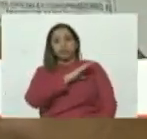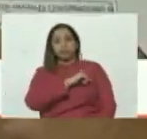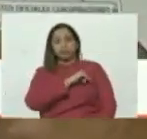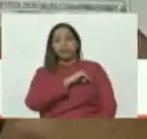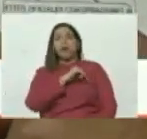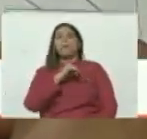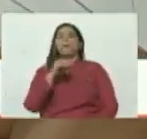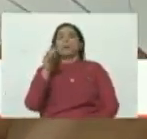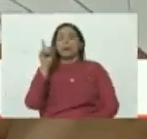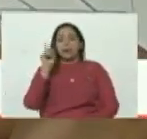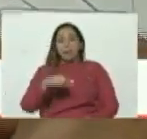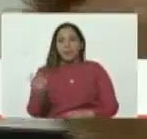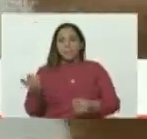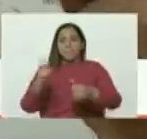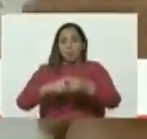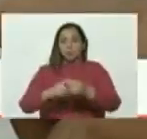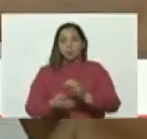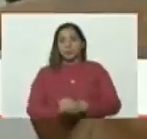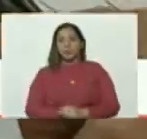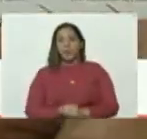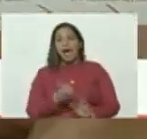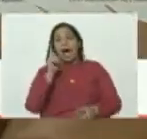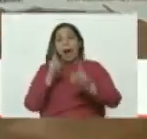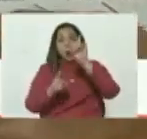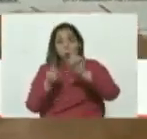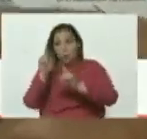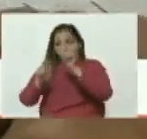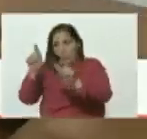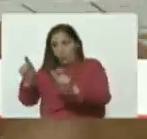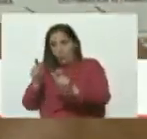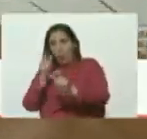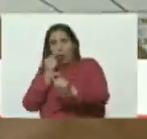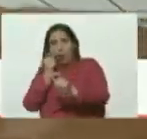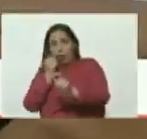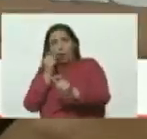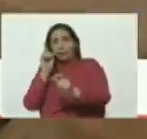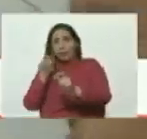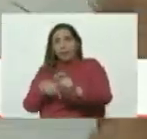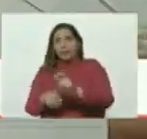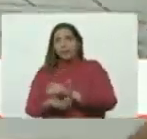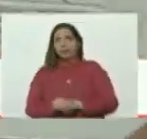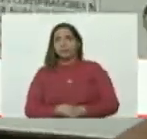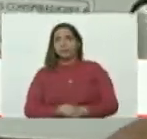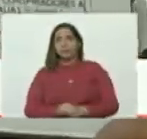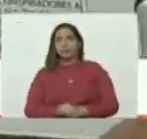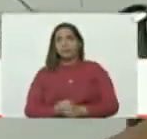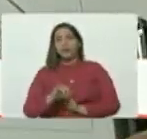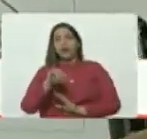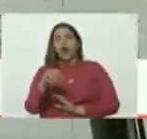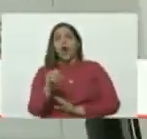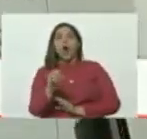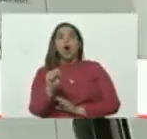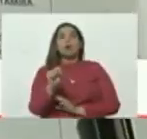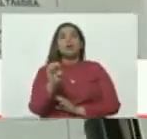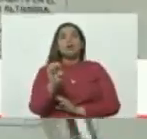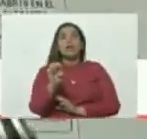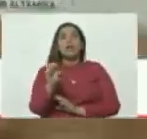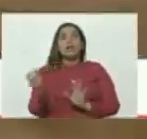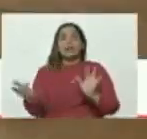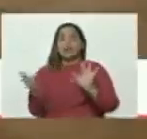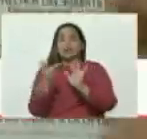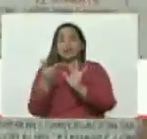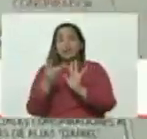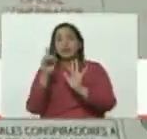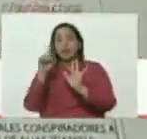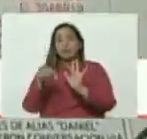Judicial, que además, algunos de ellos, como es el caso de alias Cheo, José Gregorio Valladares, tenía nexos con el